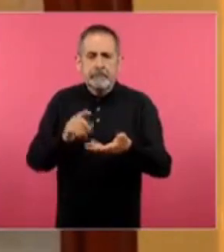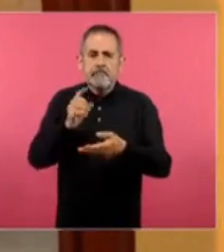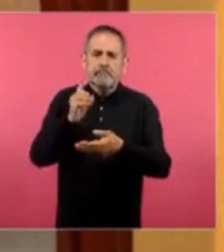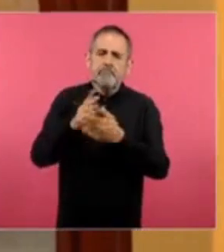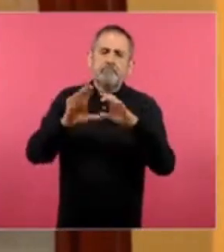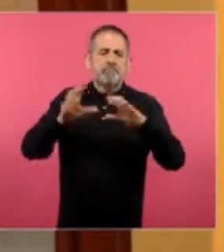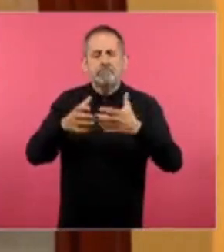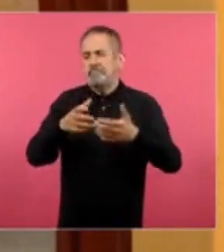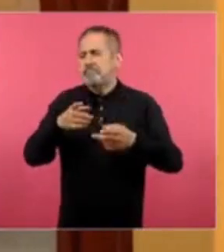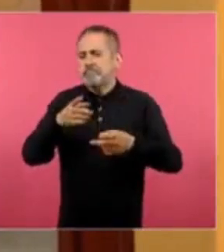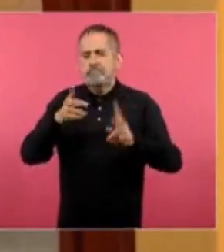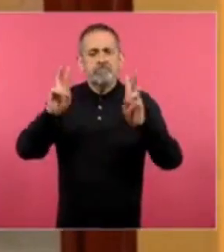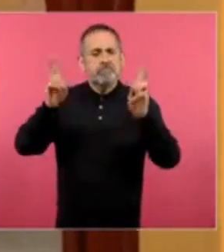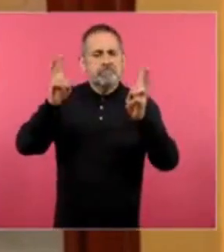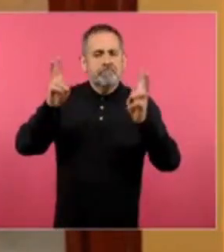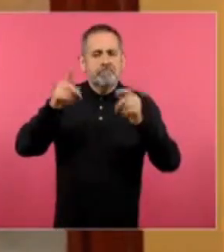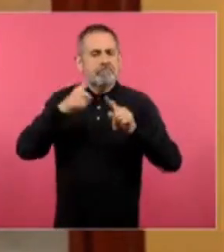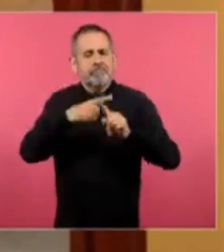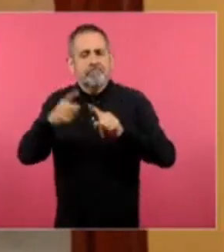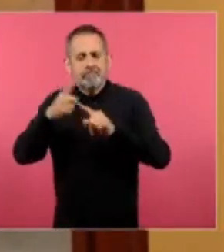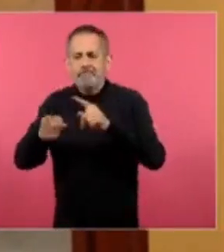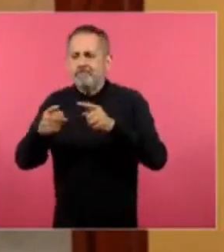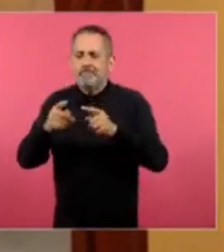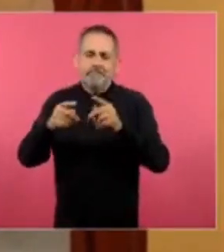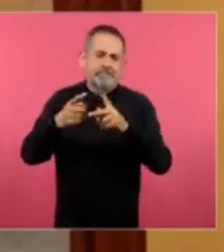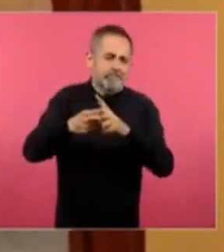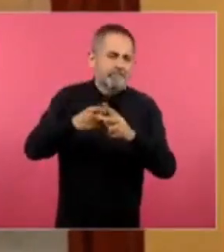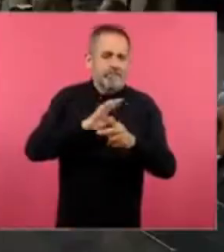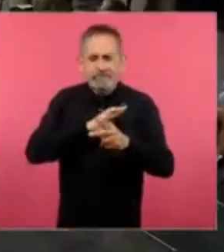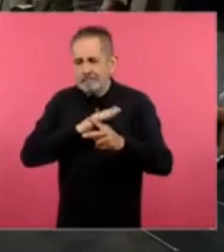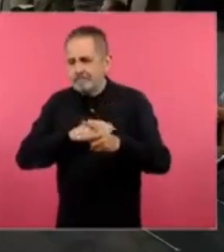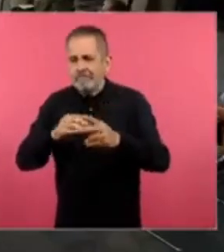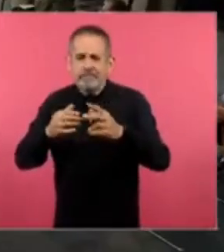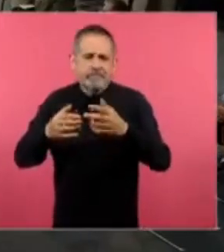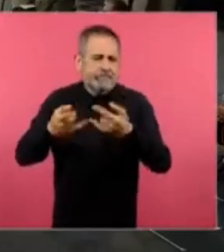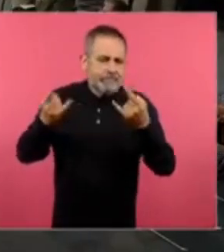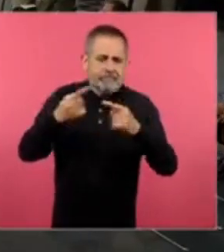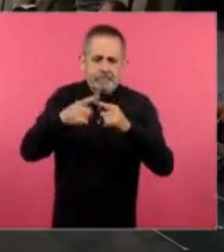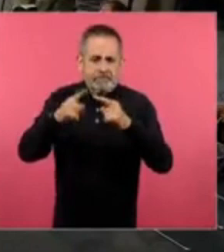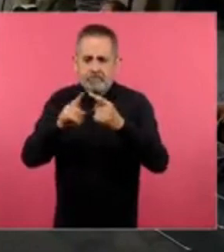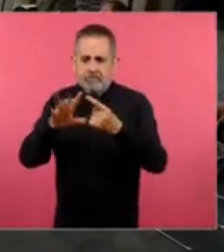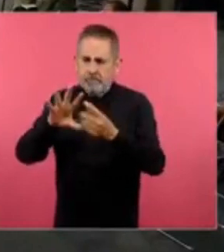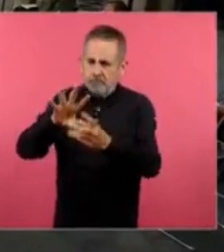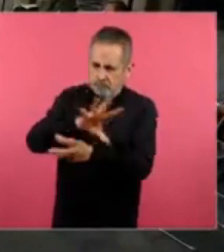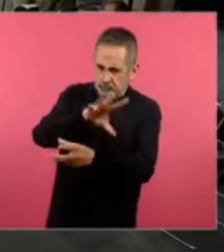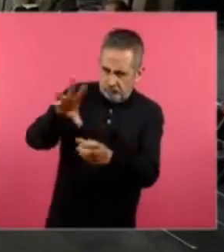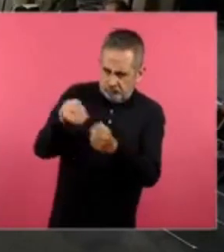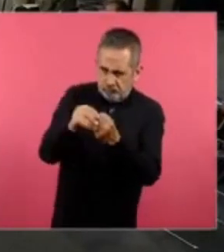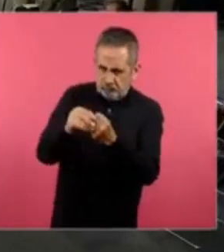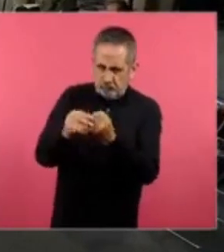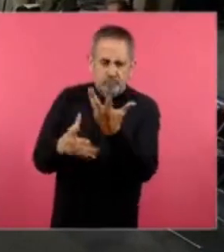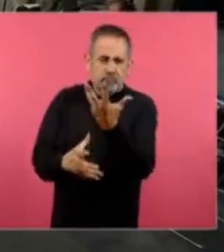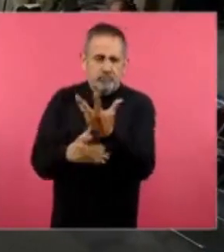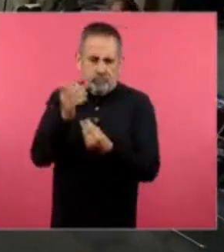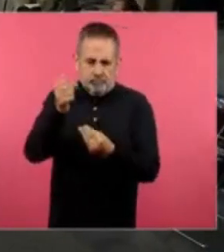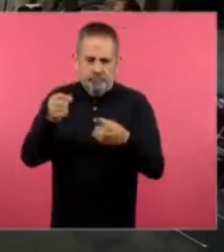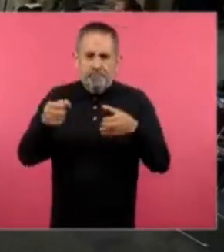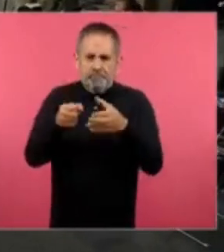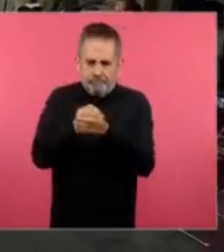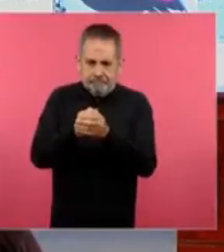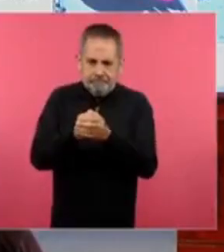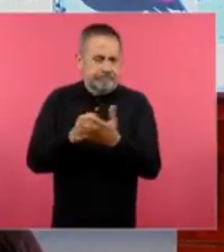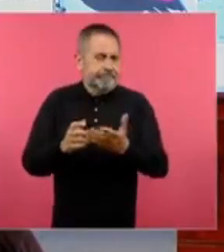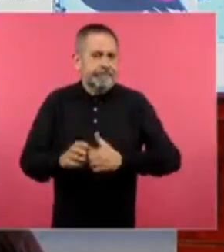asignaturas, temas de diferentes asignaturas, sino tiene información de todos los campos formativos. Aquí se manejan